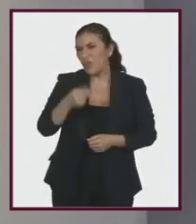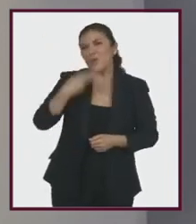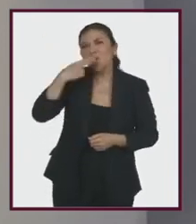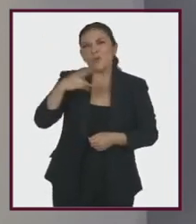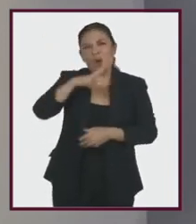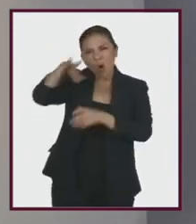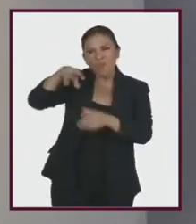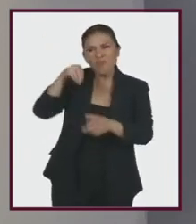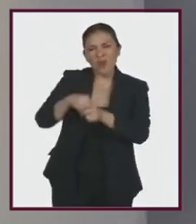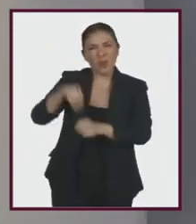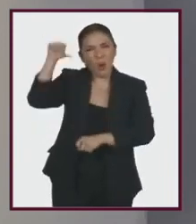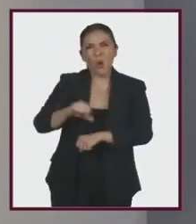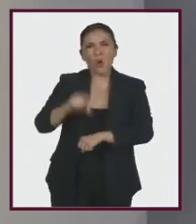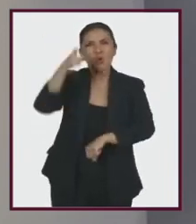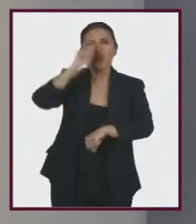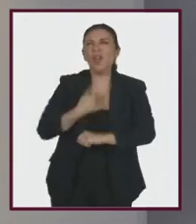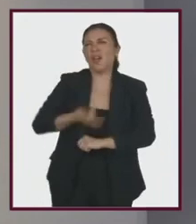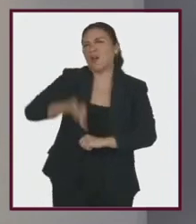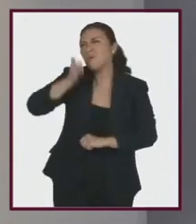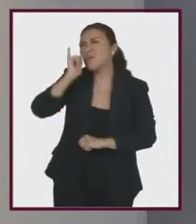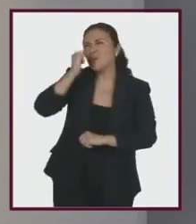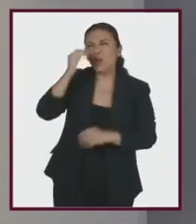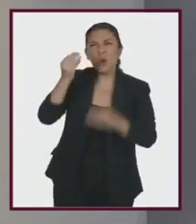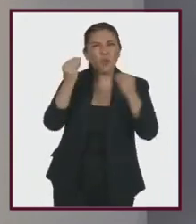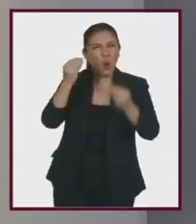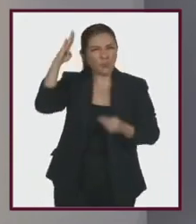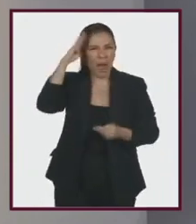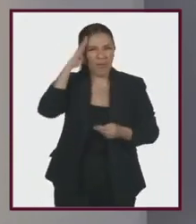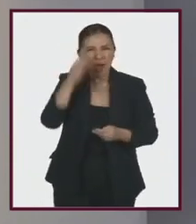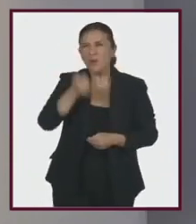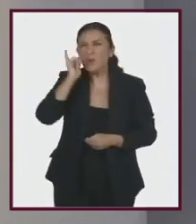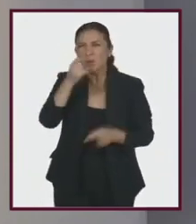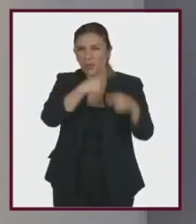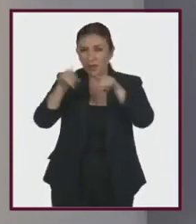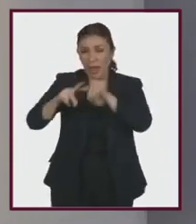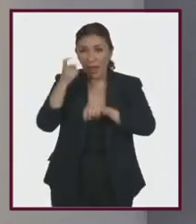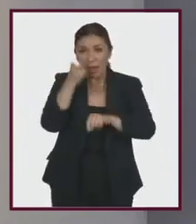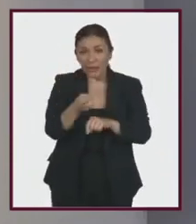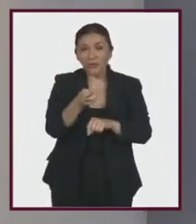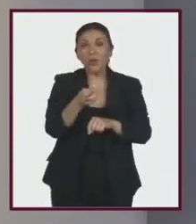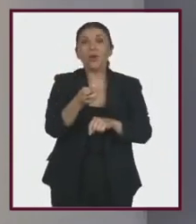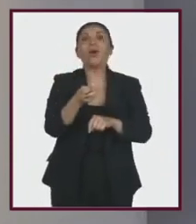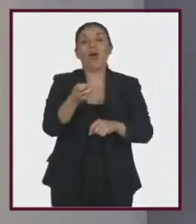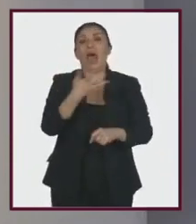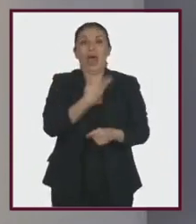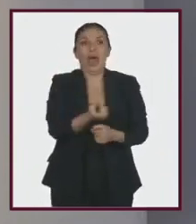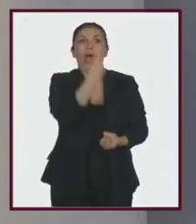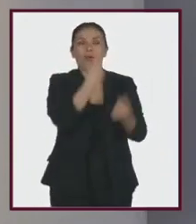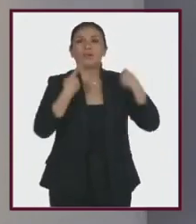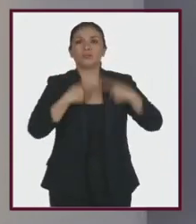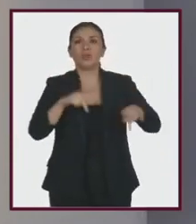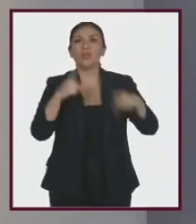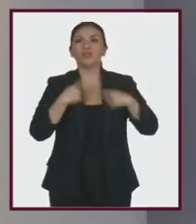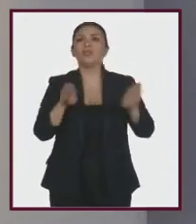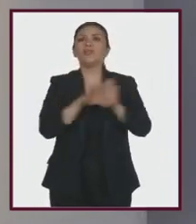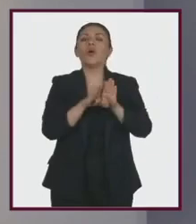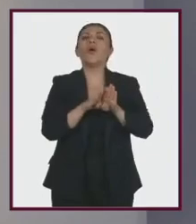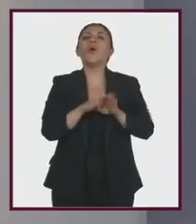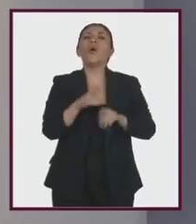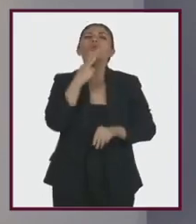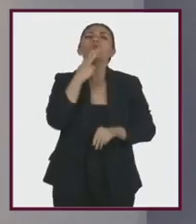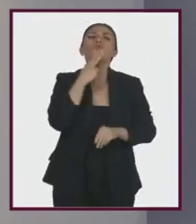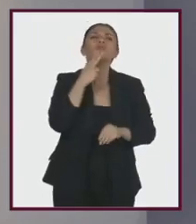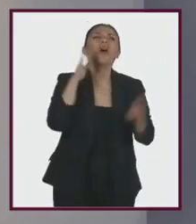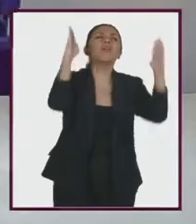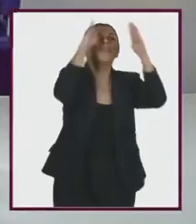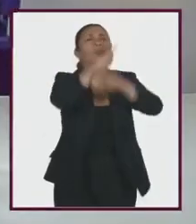hecho de que un día yo consumo una gran cantidad de sustancia. Hay personas ahora que consumen de forma recreativa, sí, justamente.